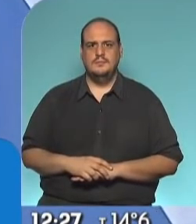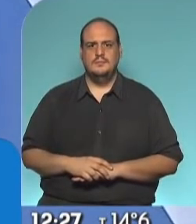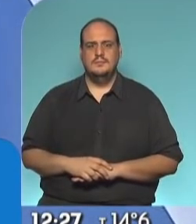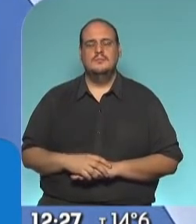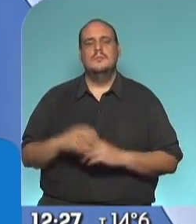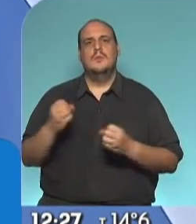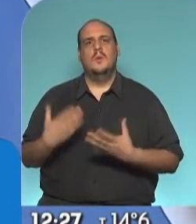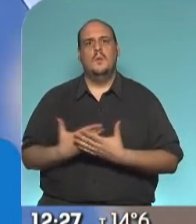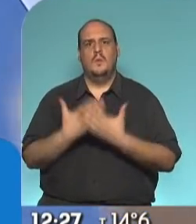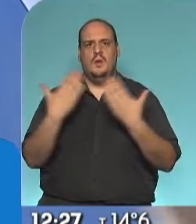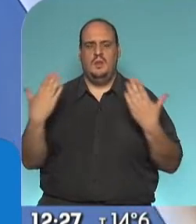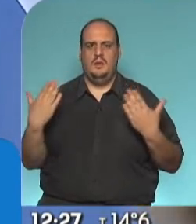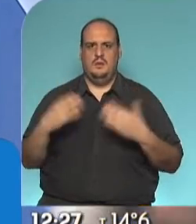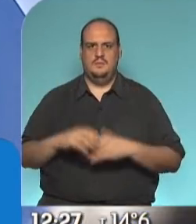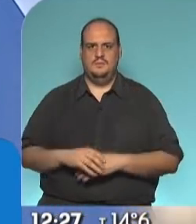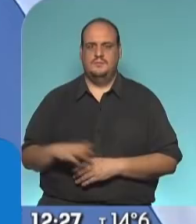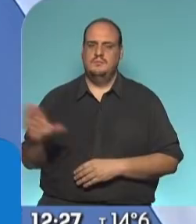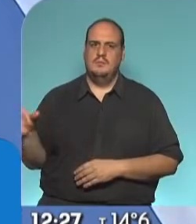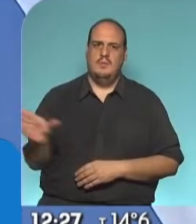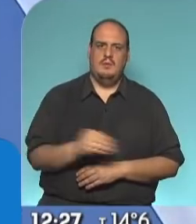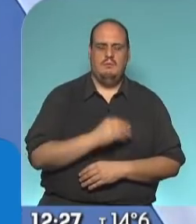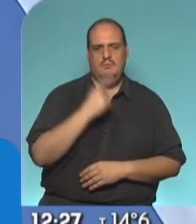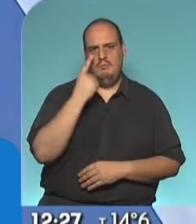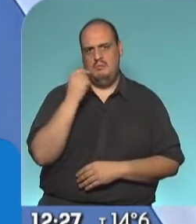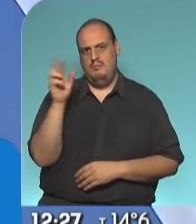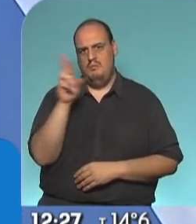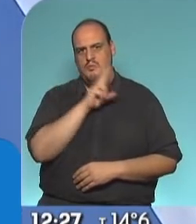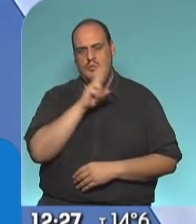Muy buenos días a todos y a todas.